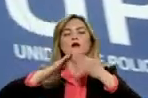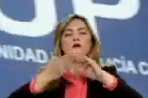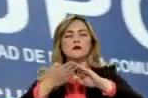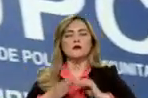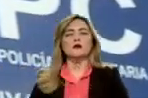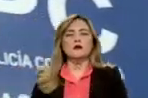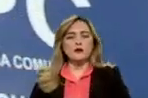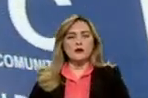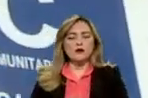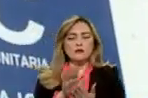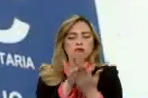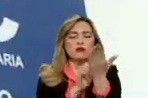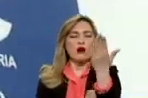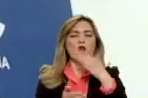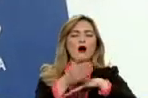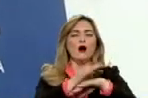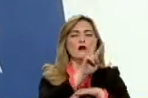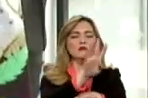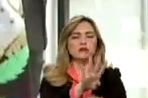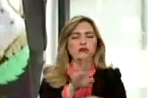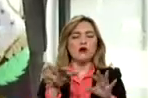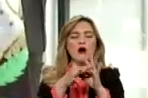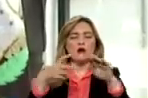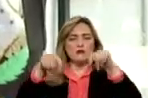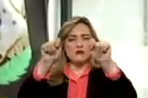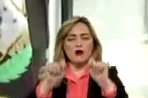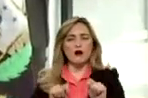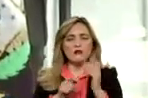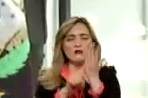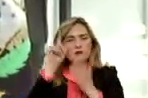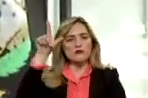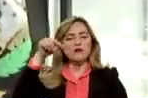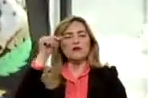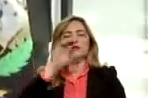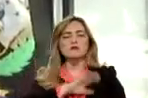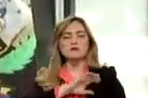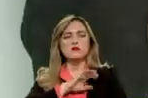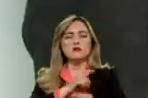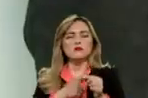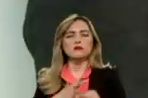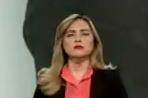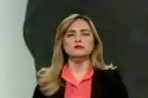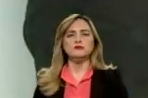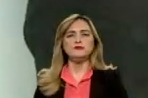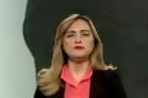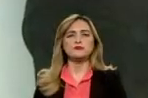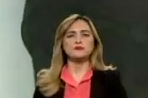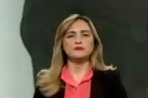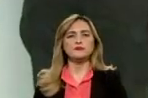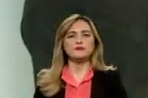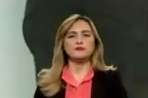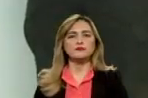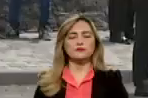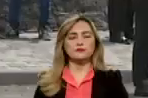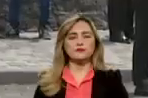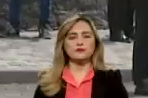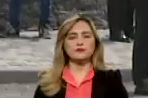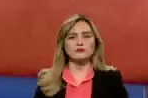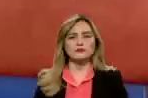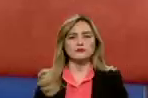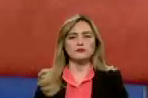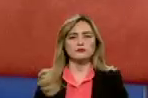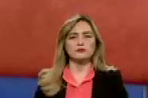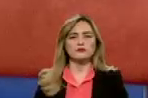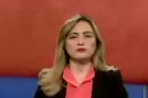más, de un proyecto de 24 en convenio entre el Ministerio de Gobierno y el municipio de Quito. Helen Quiñones, 24